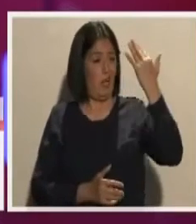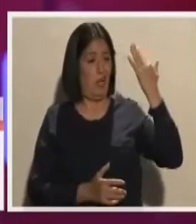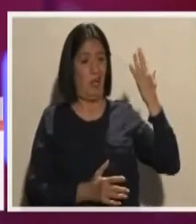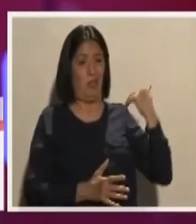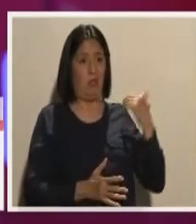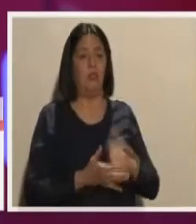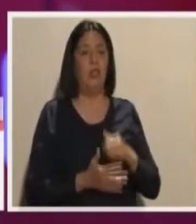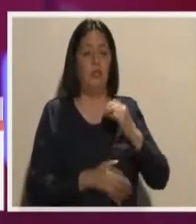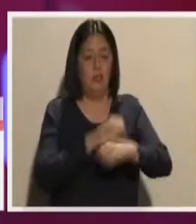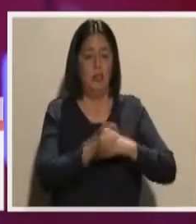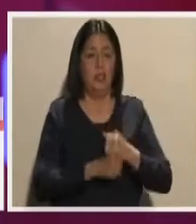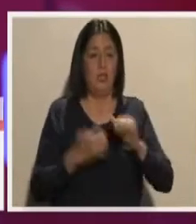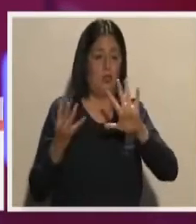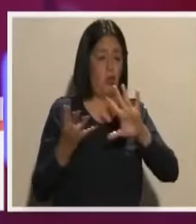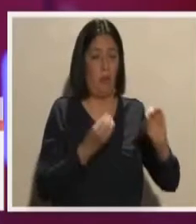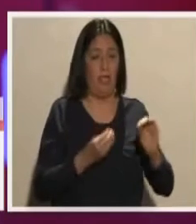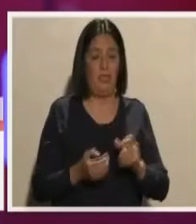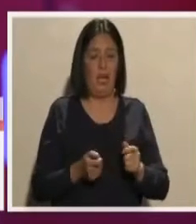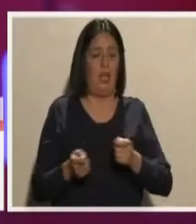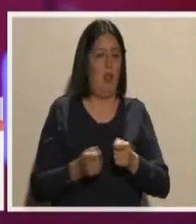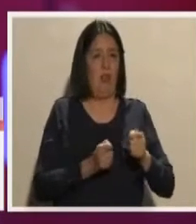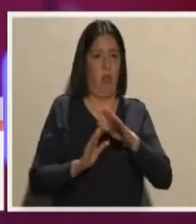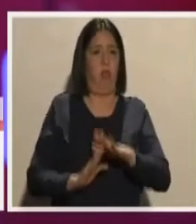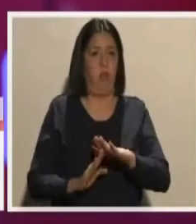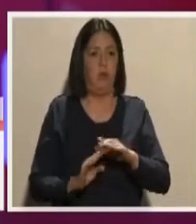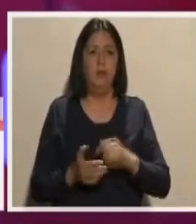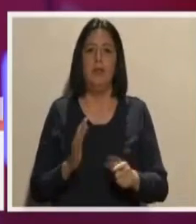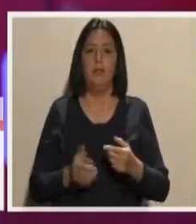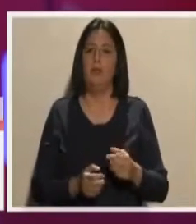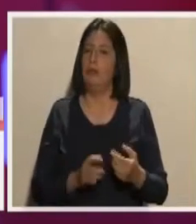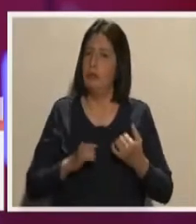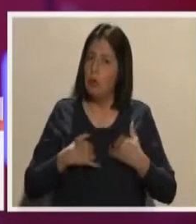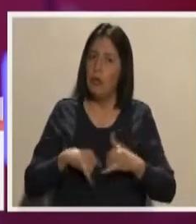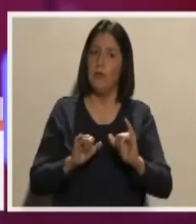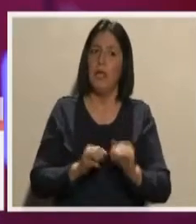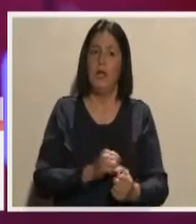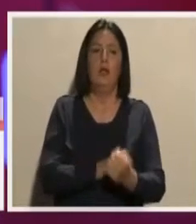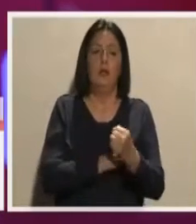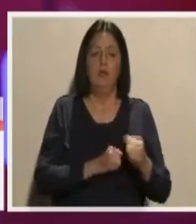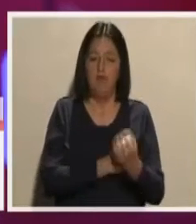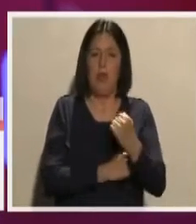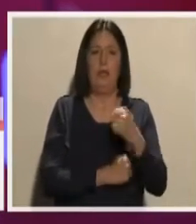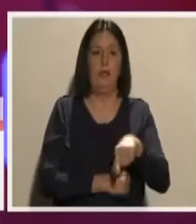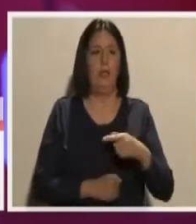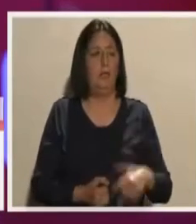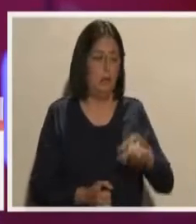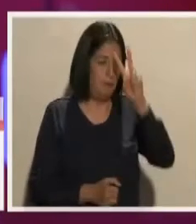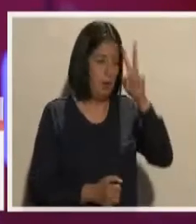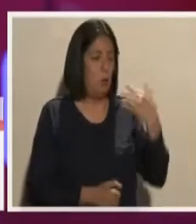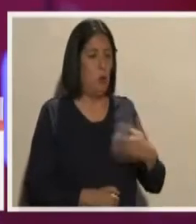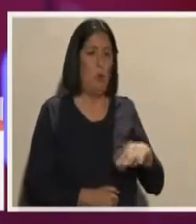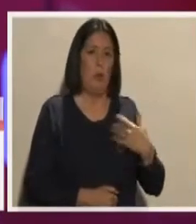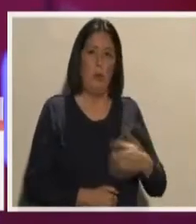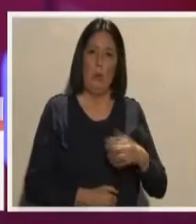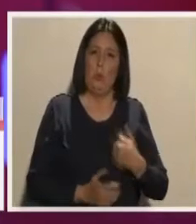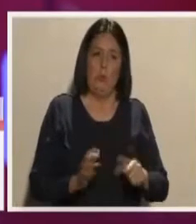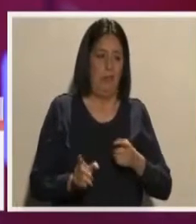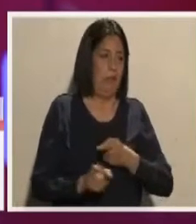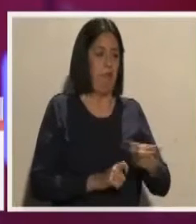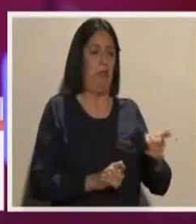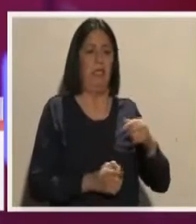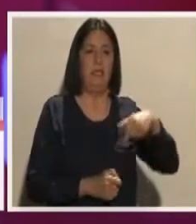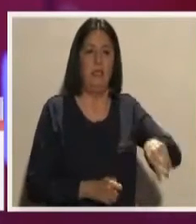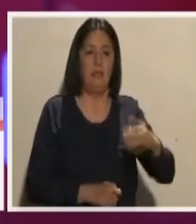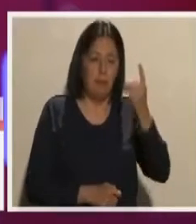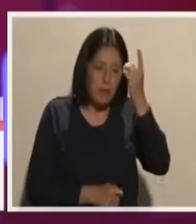años 90 y que todavía sigue fuerte en el Perú. Es una amenaza letal a la democracia. Yo